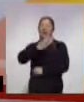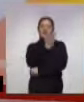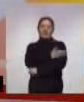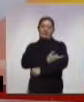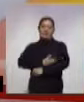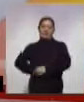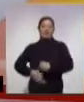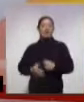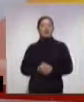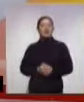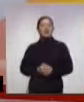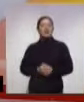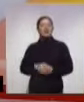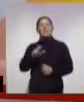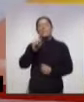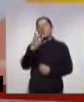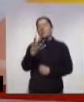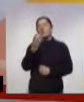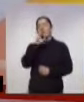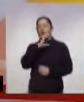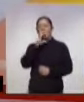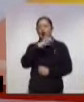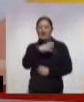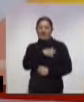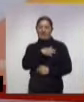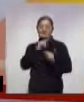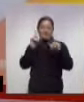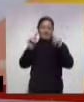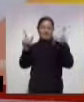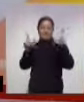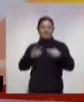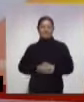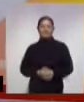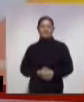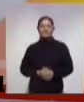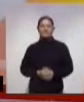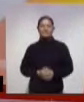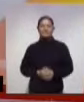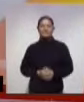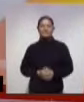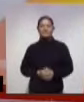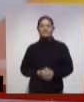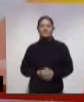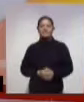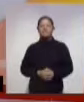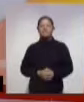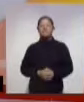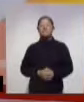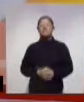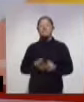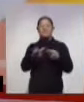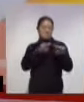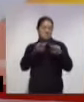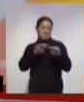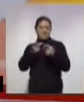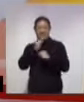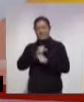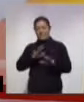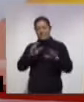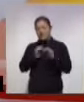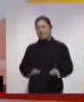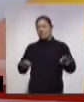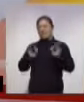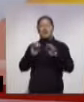tarde, con 24 grados la temperatura en Tlaxcala capital, porque le hemos preparado la información más importante